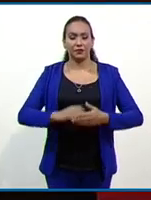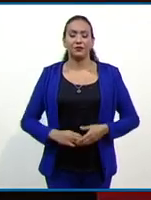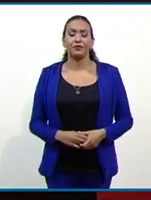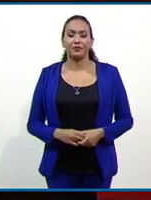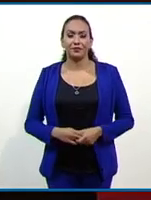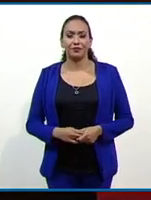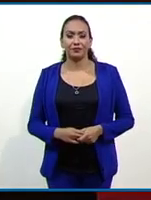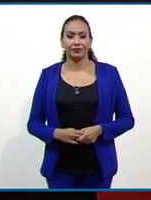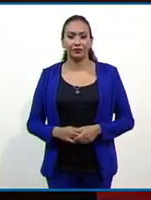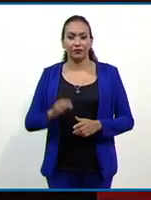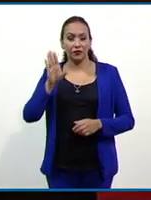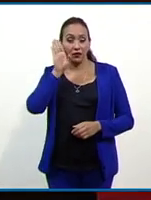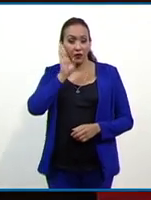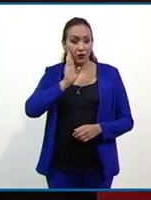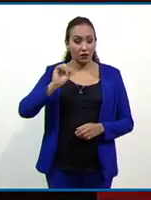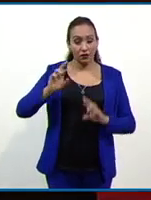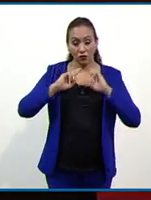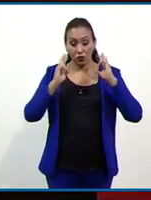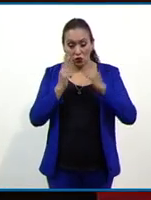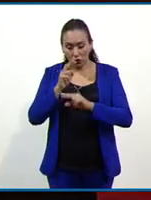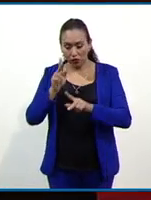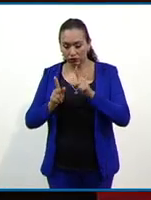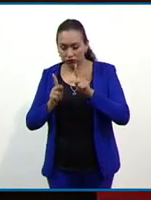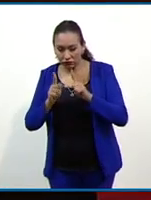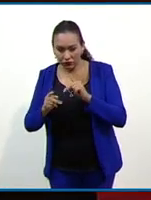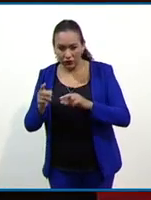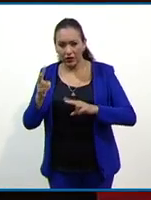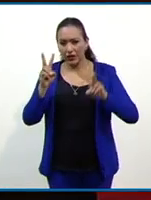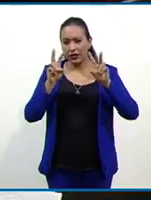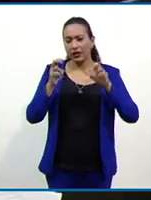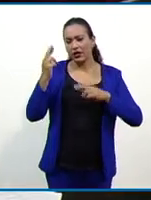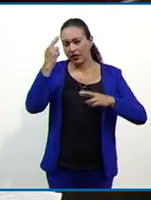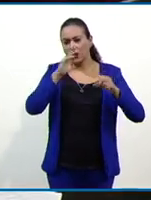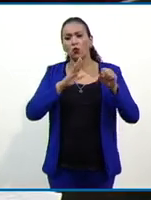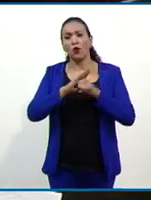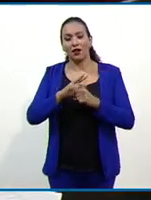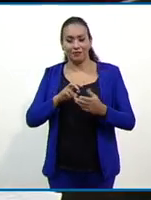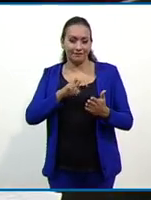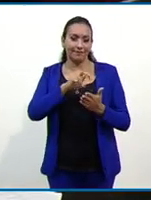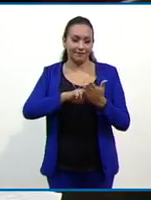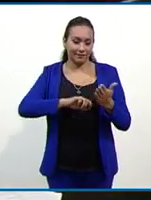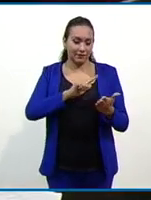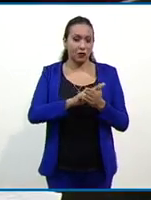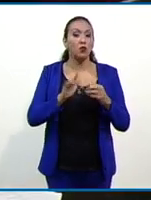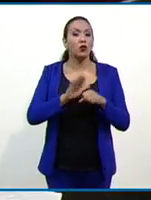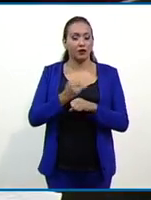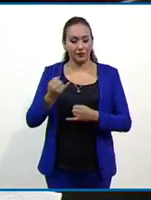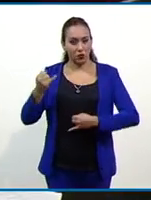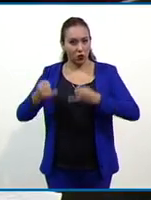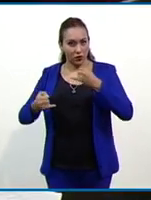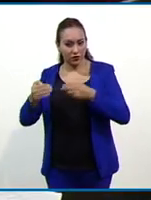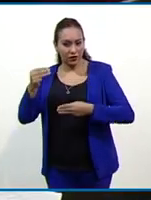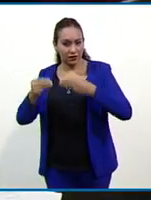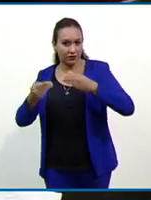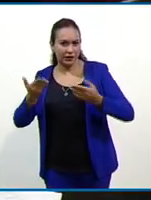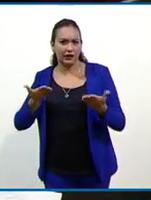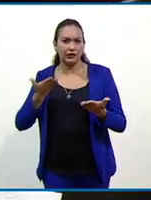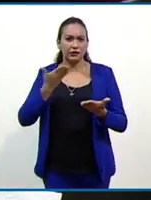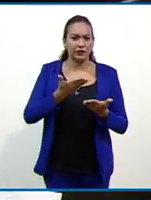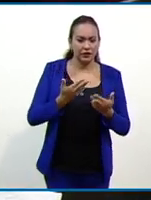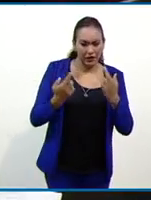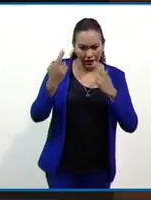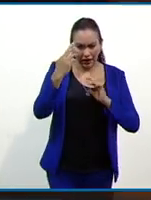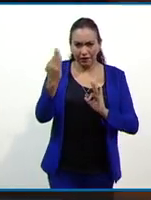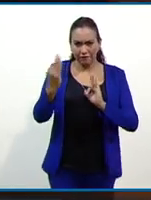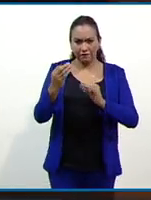El Pleno de la Corte resolvió las consultas a trámite pendientes sobre las solicitudes de jueces de distrito y magistrados de circuito a la